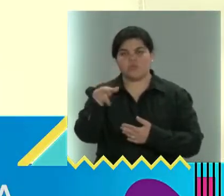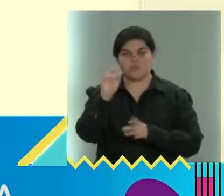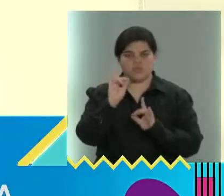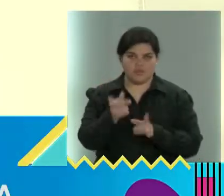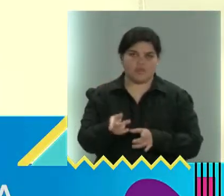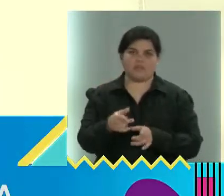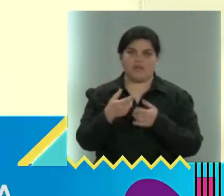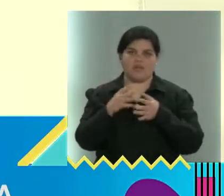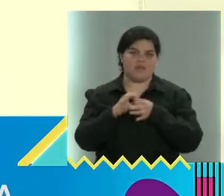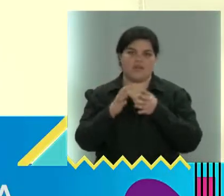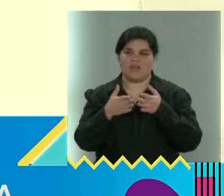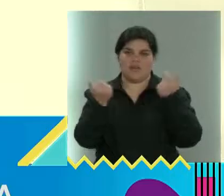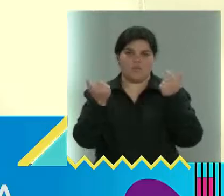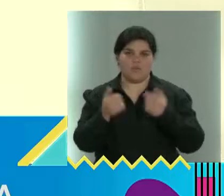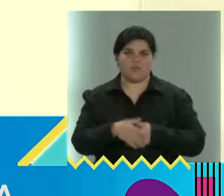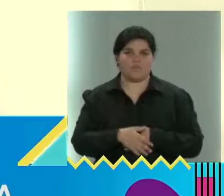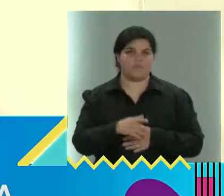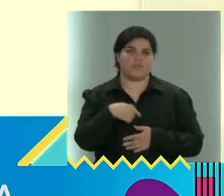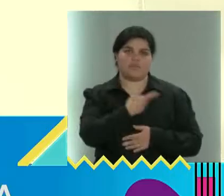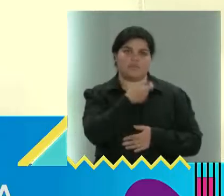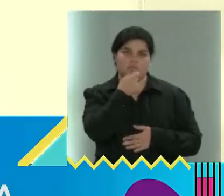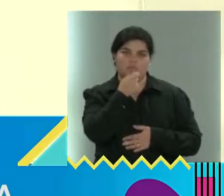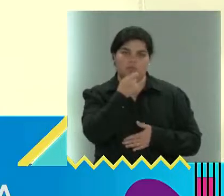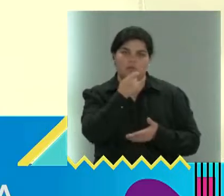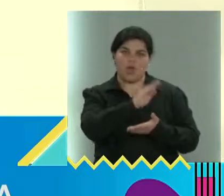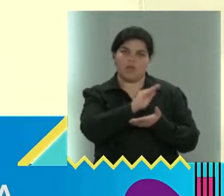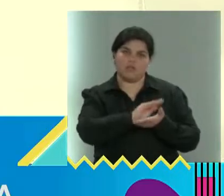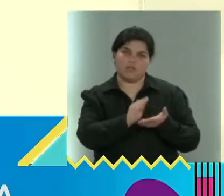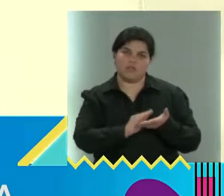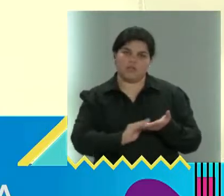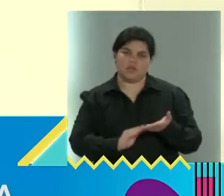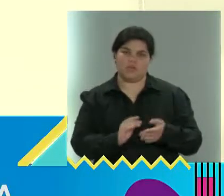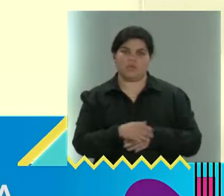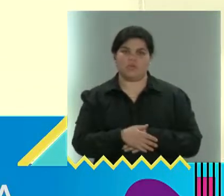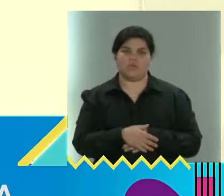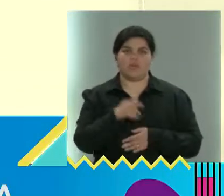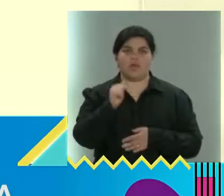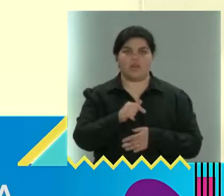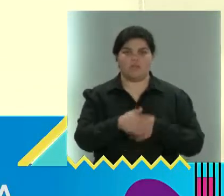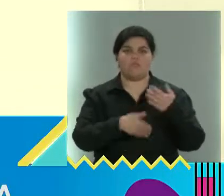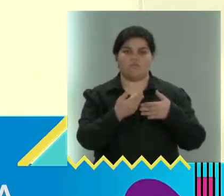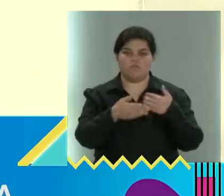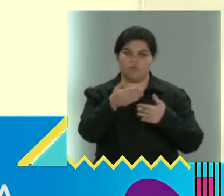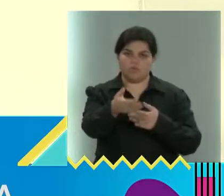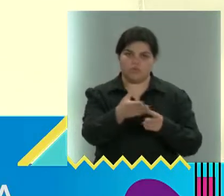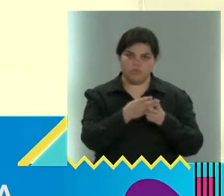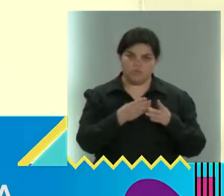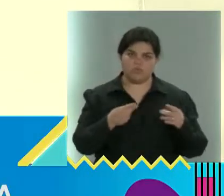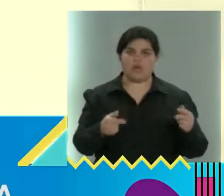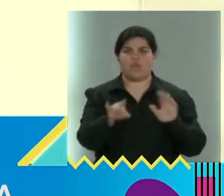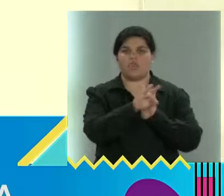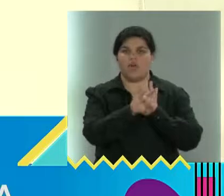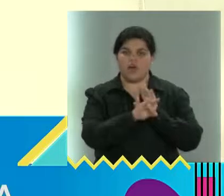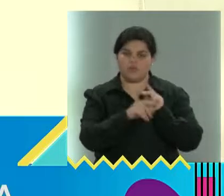trabajos meramente administrativos o el de oficinista, digamos, tiendan a desaparecer con esto del análisis de grandes datos y